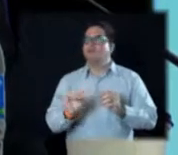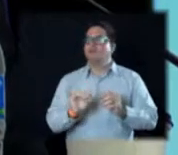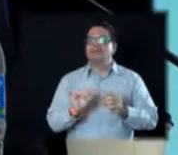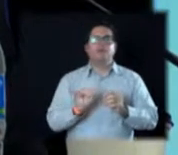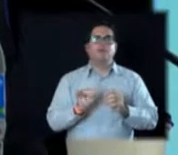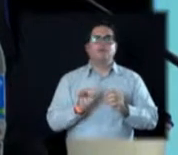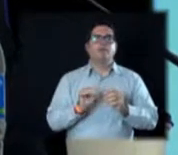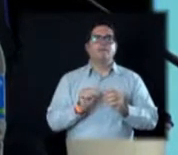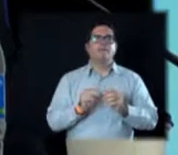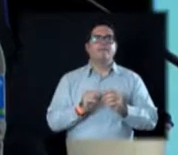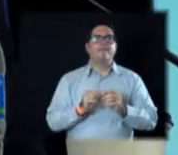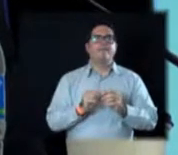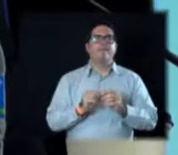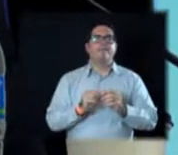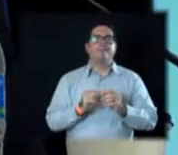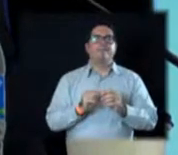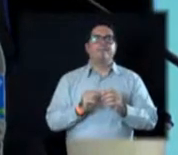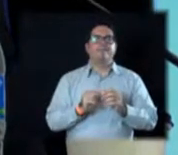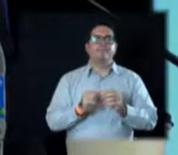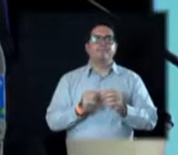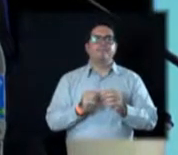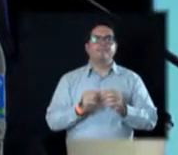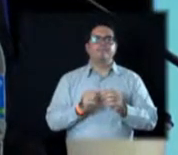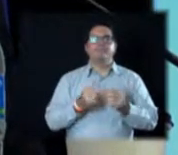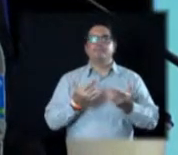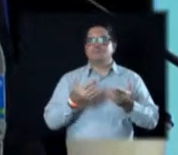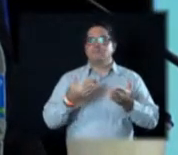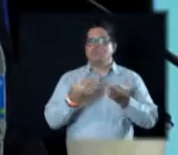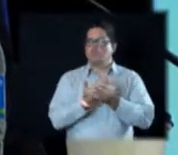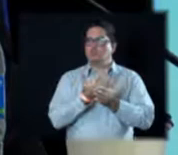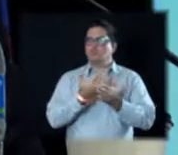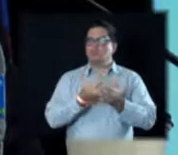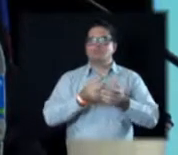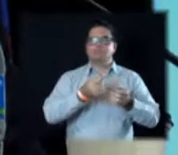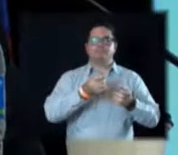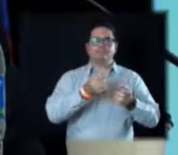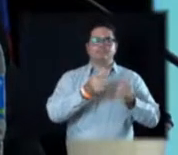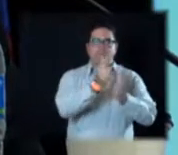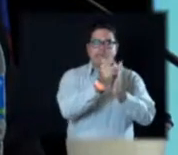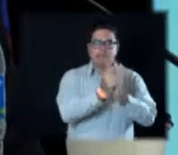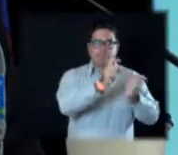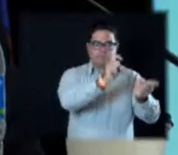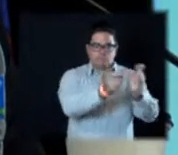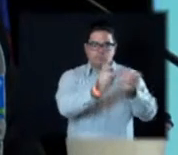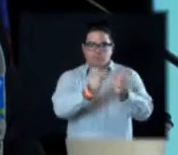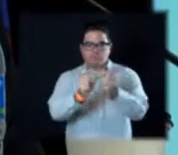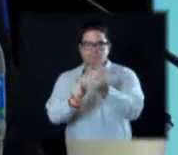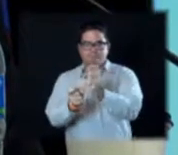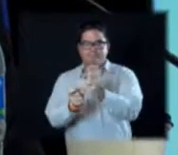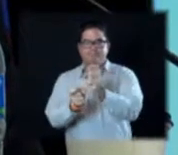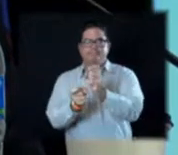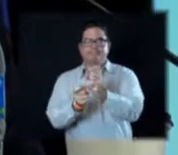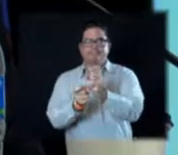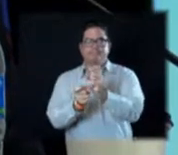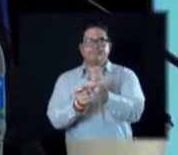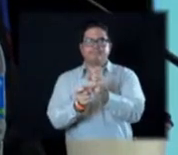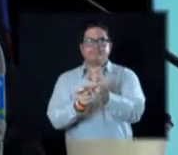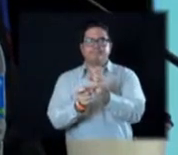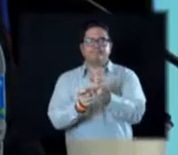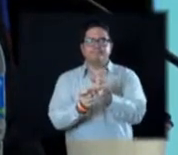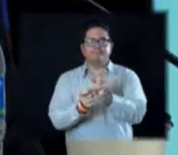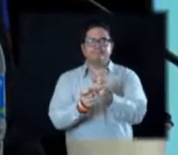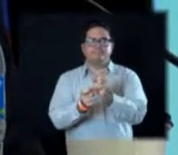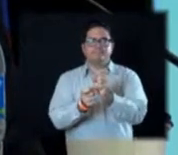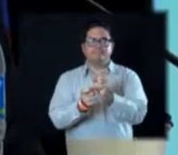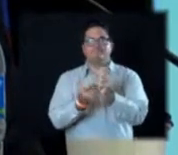y también en la legislación que se está trabajando, que se están realizando enmiendas que se están